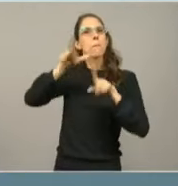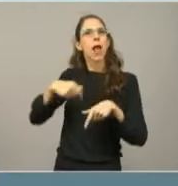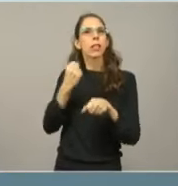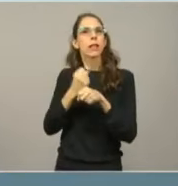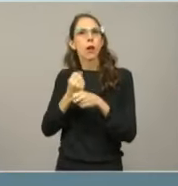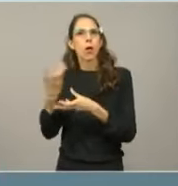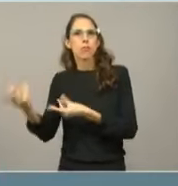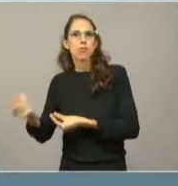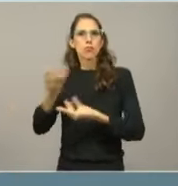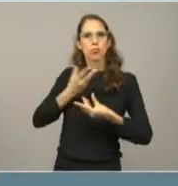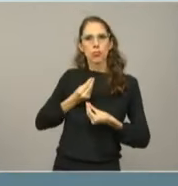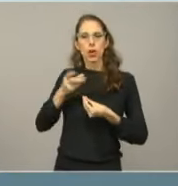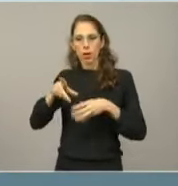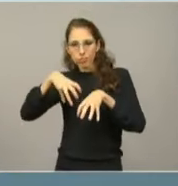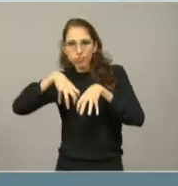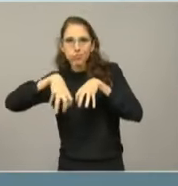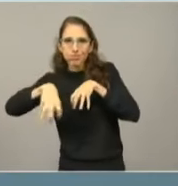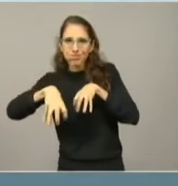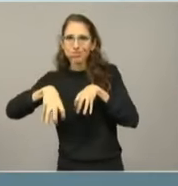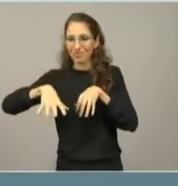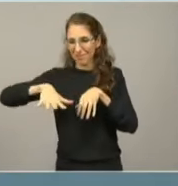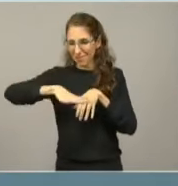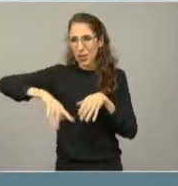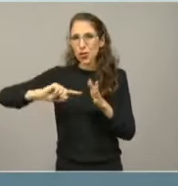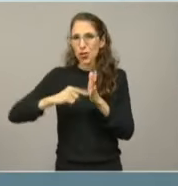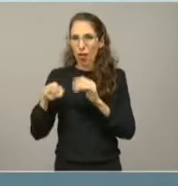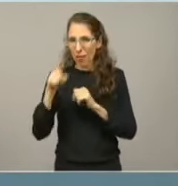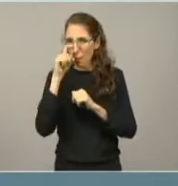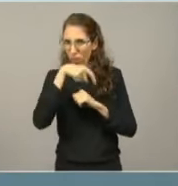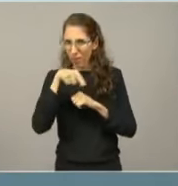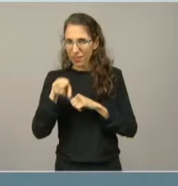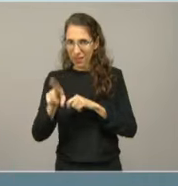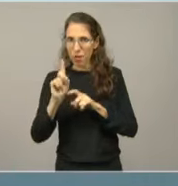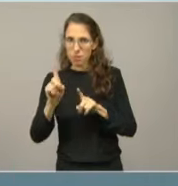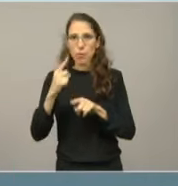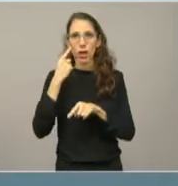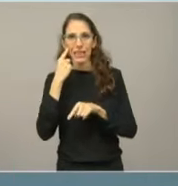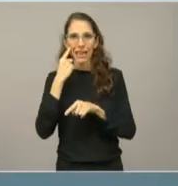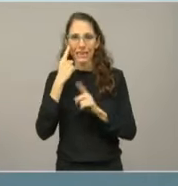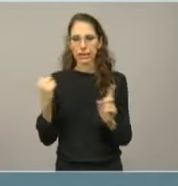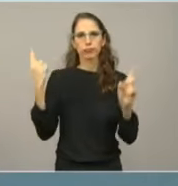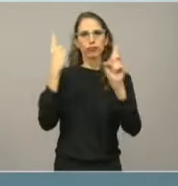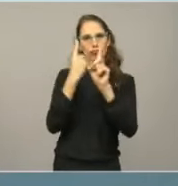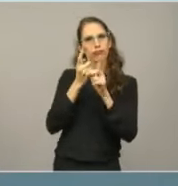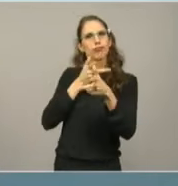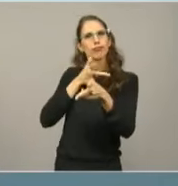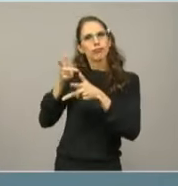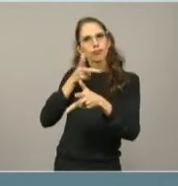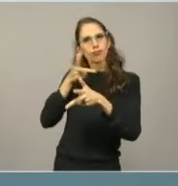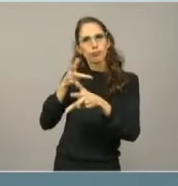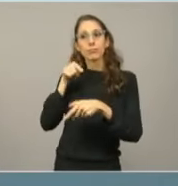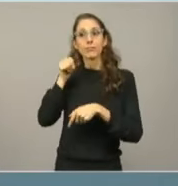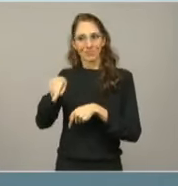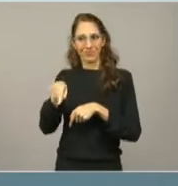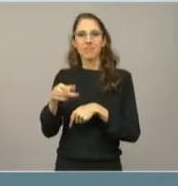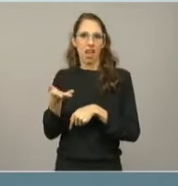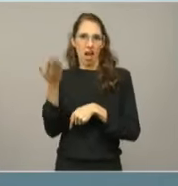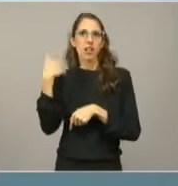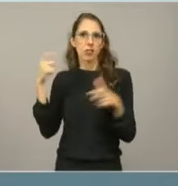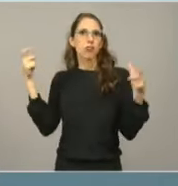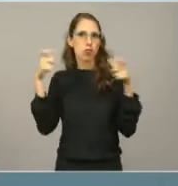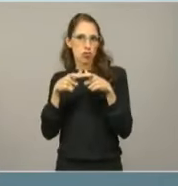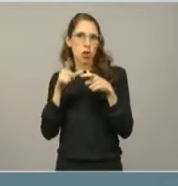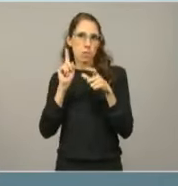la con el departamento de Montevideo eh con el intendente e con quien nos reunimos ayer y con su